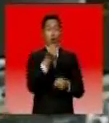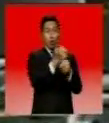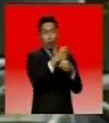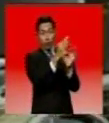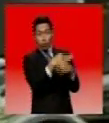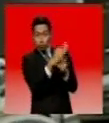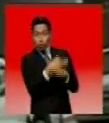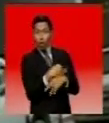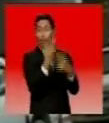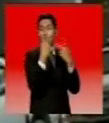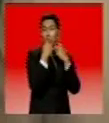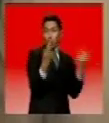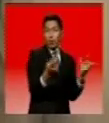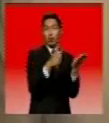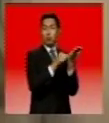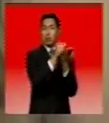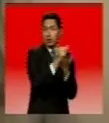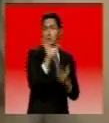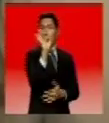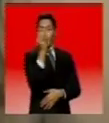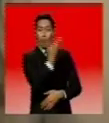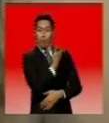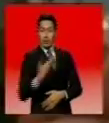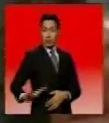como ministro, presidente de